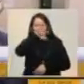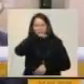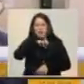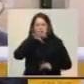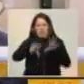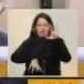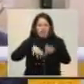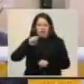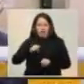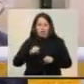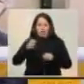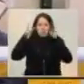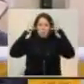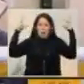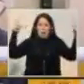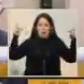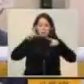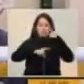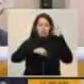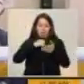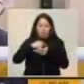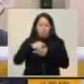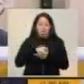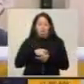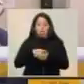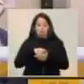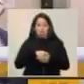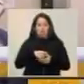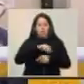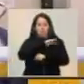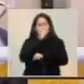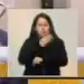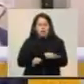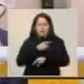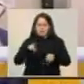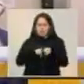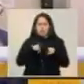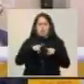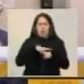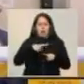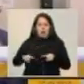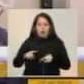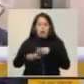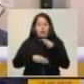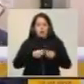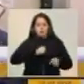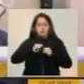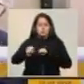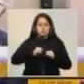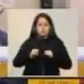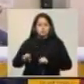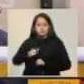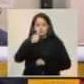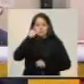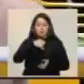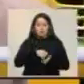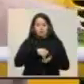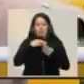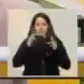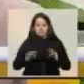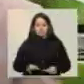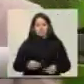música a todo volumen para no dejarlo dormir y debilitarlo. Sin embargo, yo creo que su fuerza y su convicción, al igual que el movimiento estudiantil del Táchira, es mucho mayor que estas debilidades